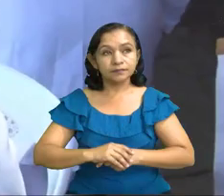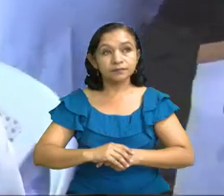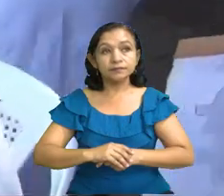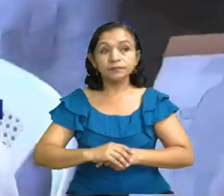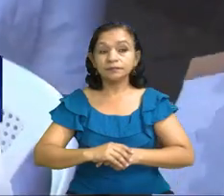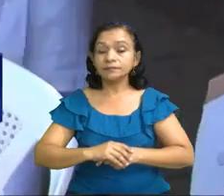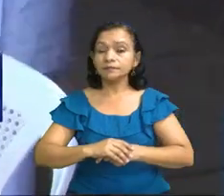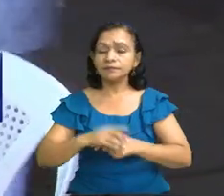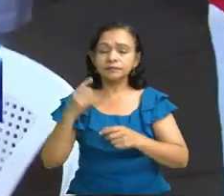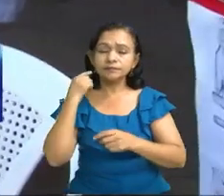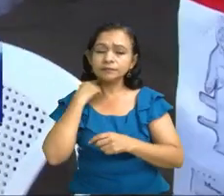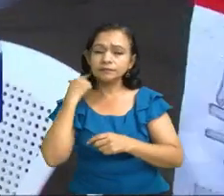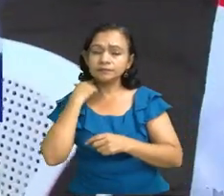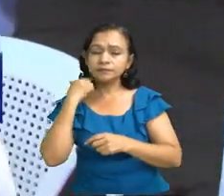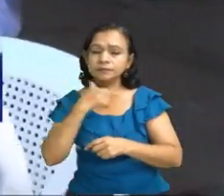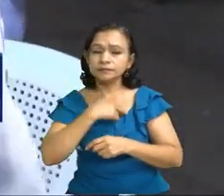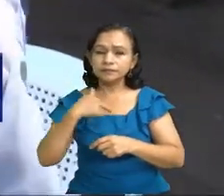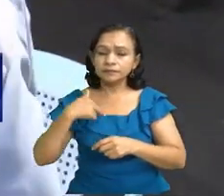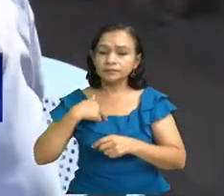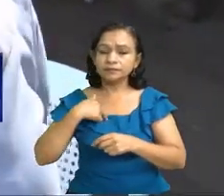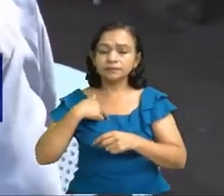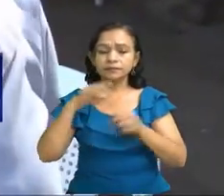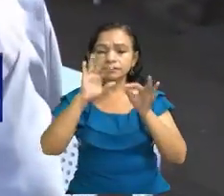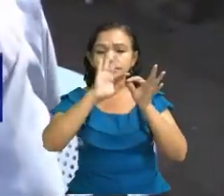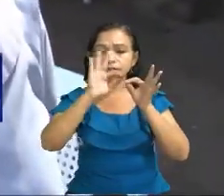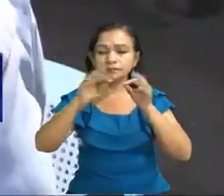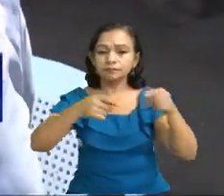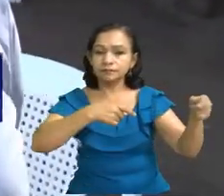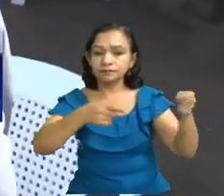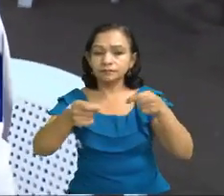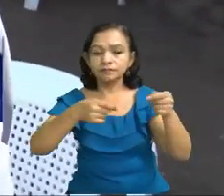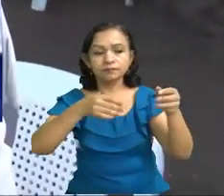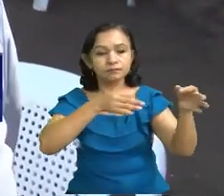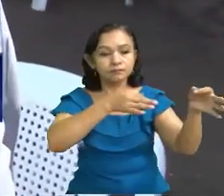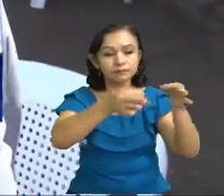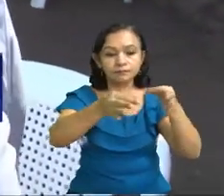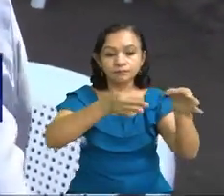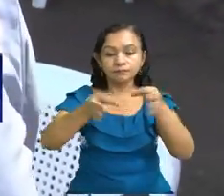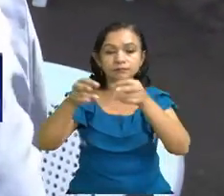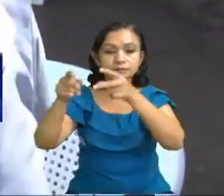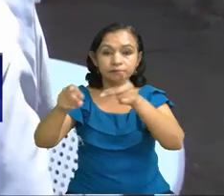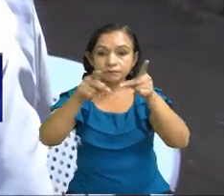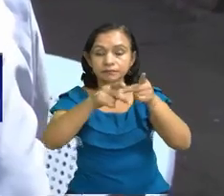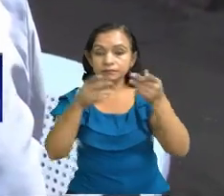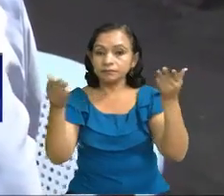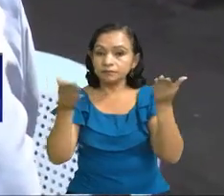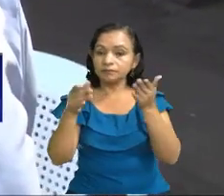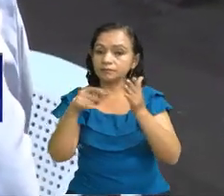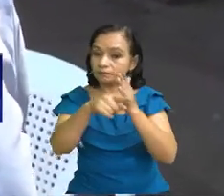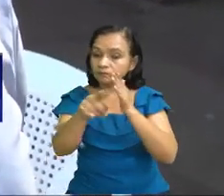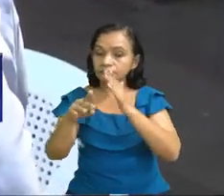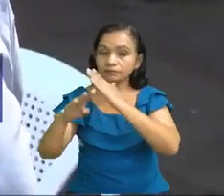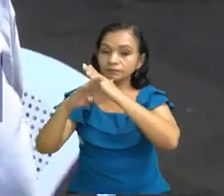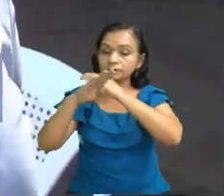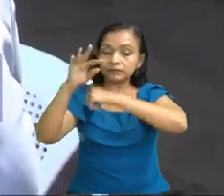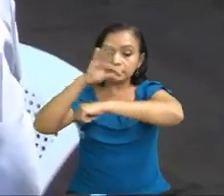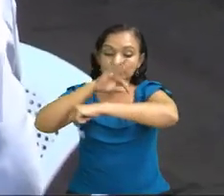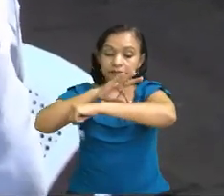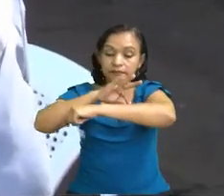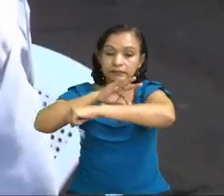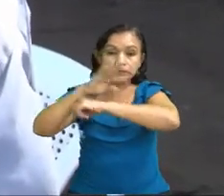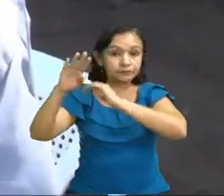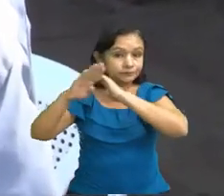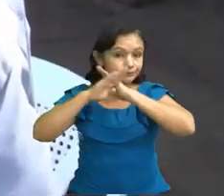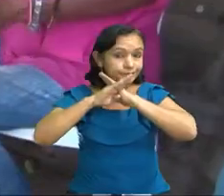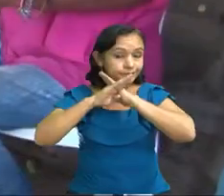Nosotros cada vez que andamos en la feria, nosotros le explicamos a la población cómo evitar la picadura de este mosquito,